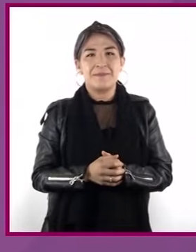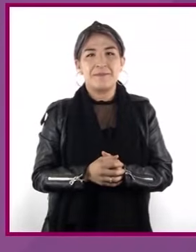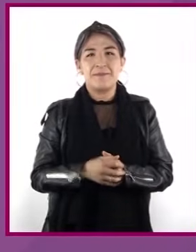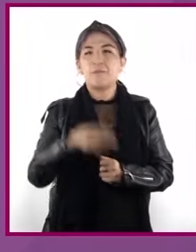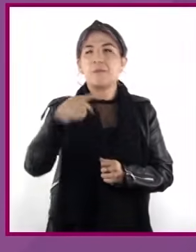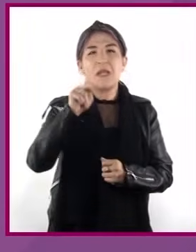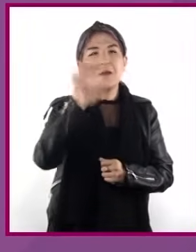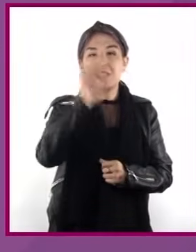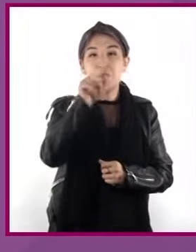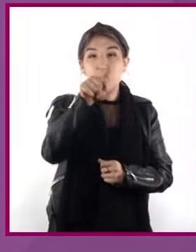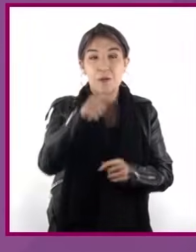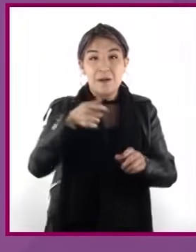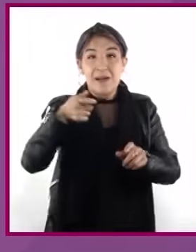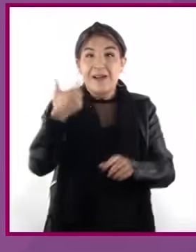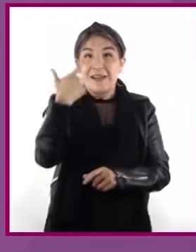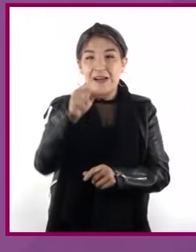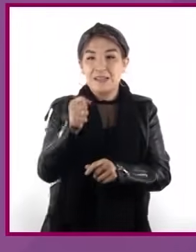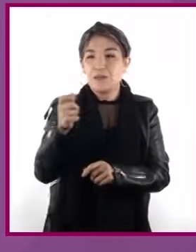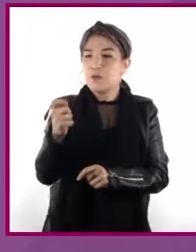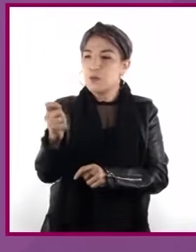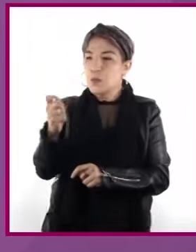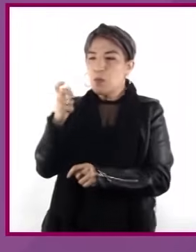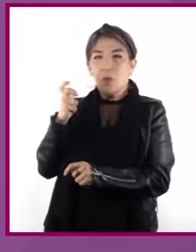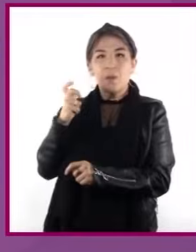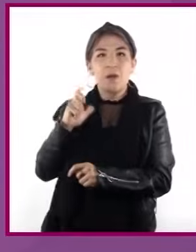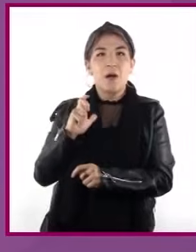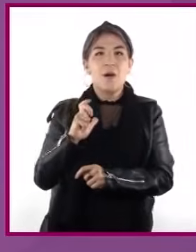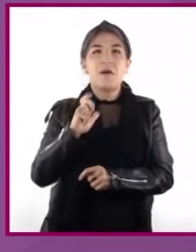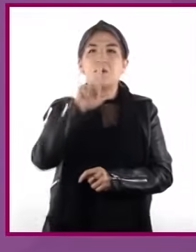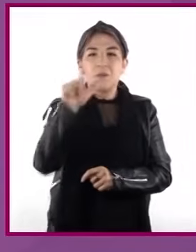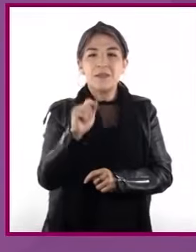Pero si llenamos la jeringa con un gas,